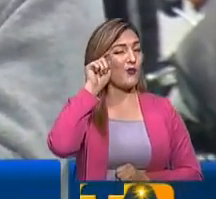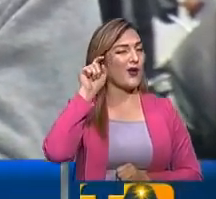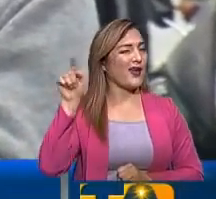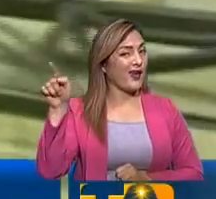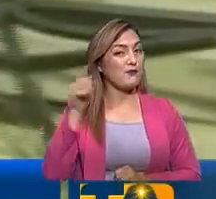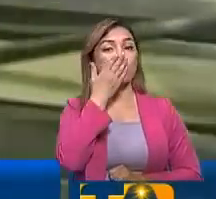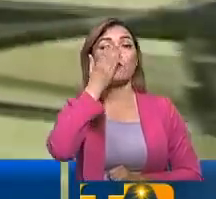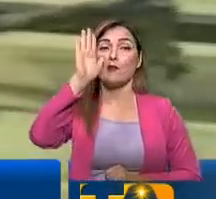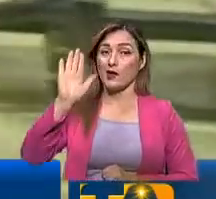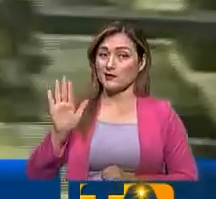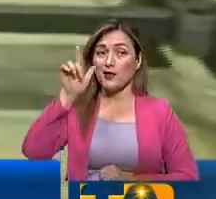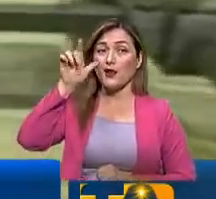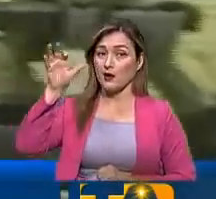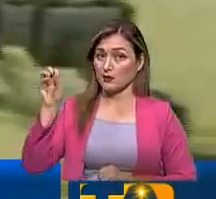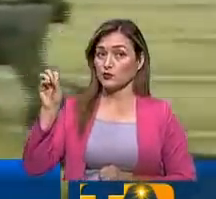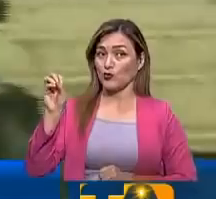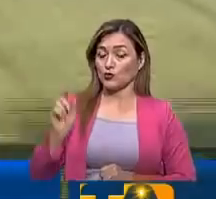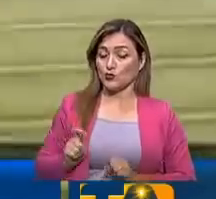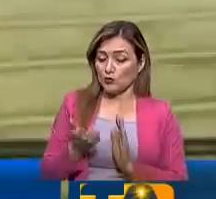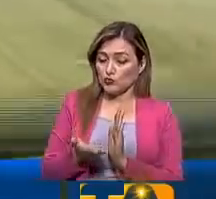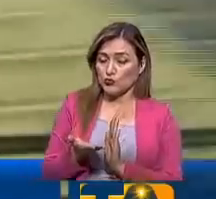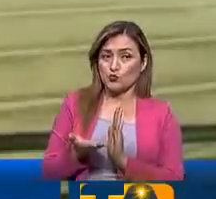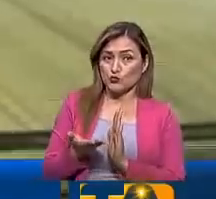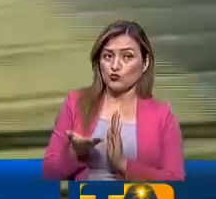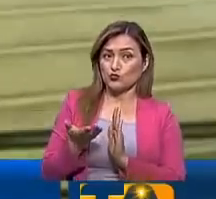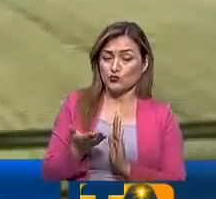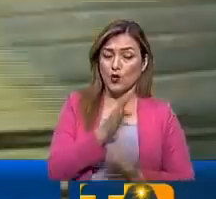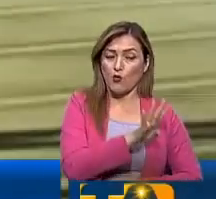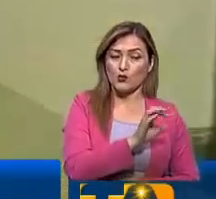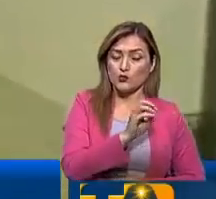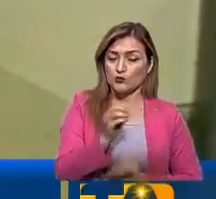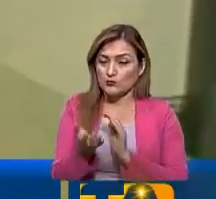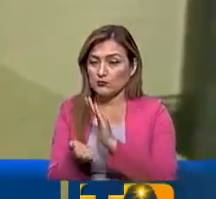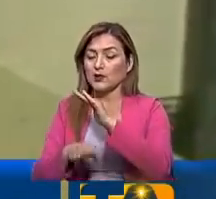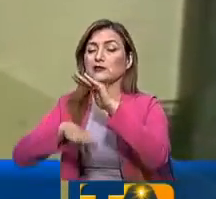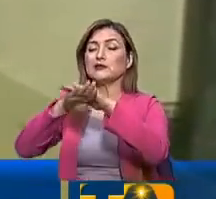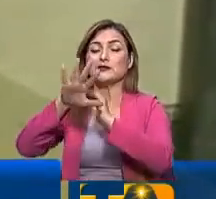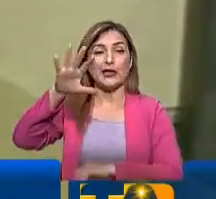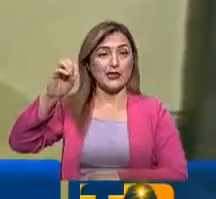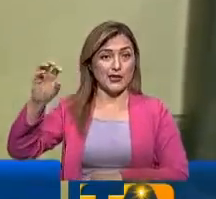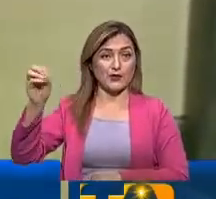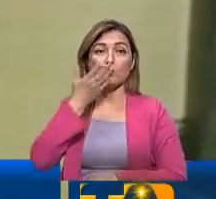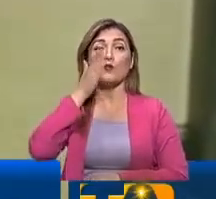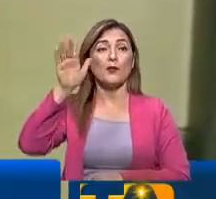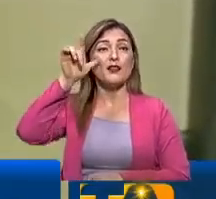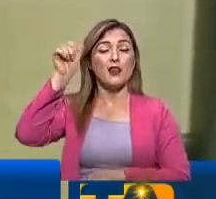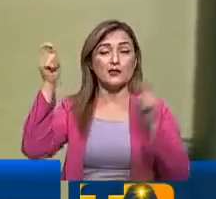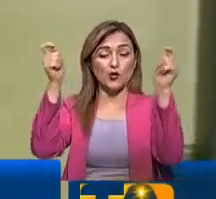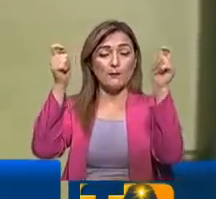de por medio: incrementar paulatinamente el salario básico, hoy de $400, hasta llegar a los $500